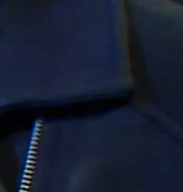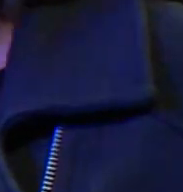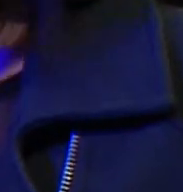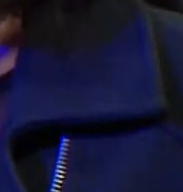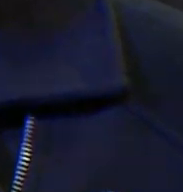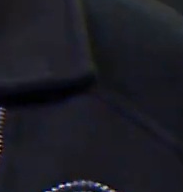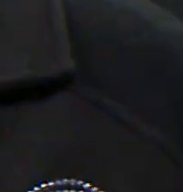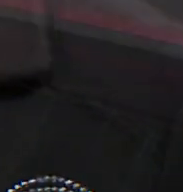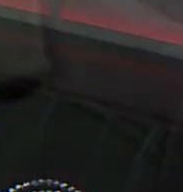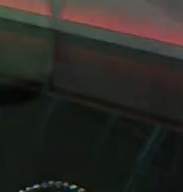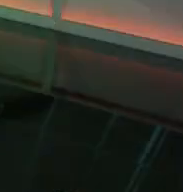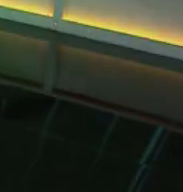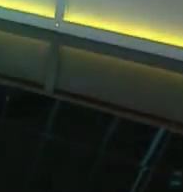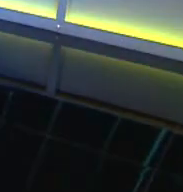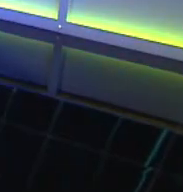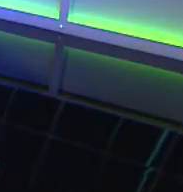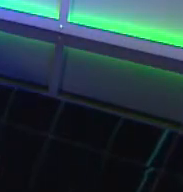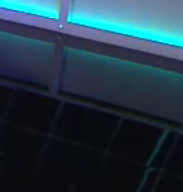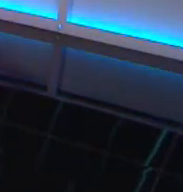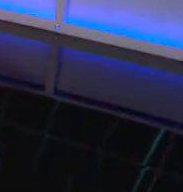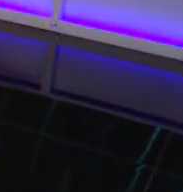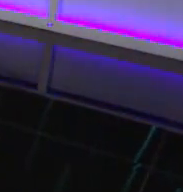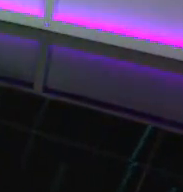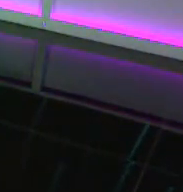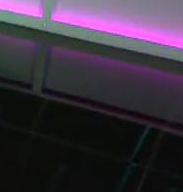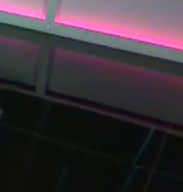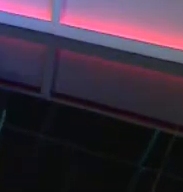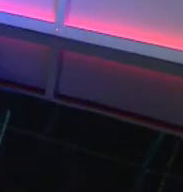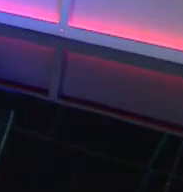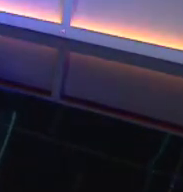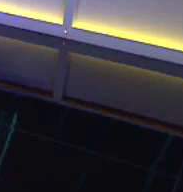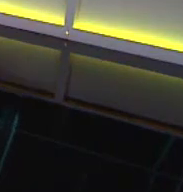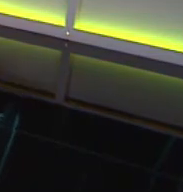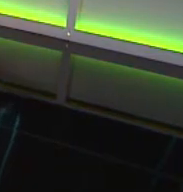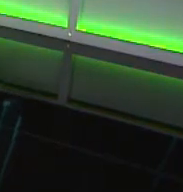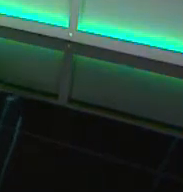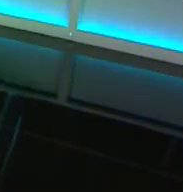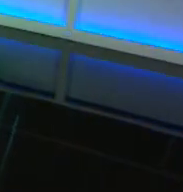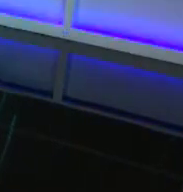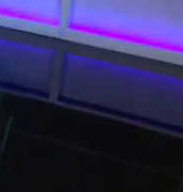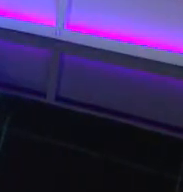pesar. No quedan ganas de correr.